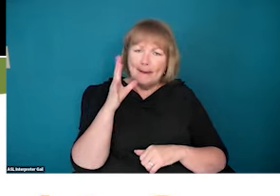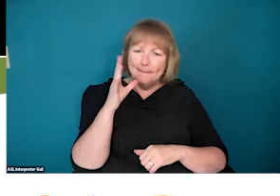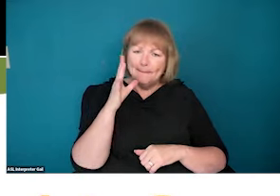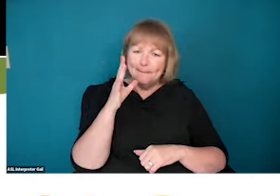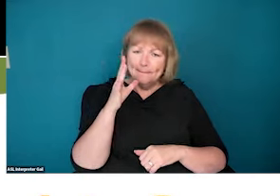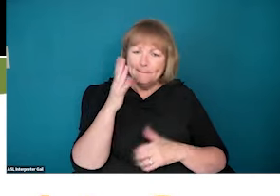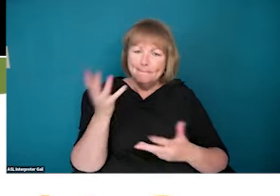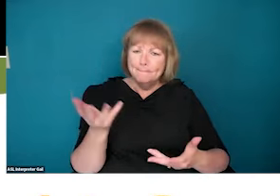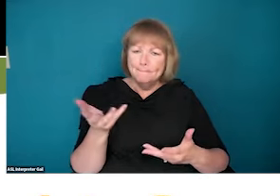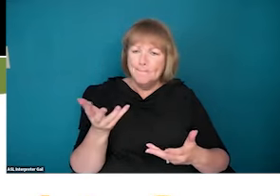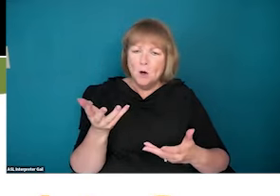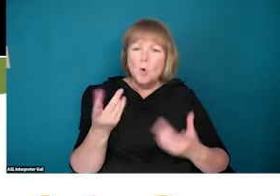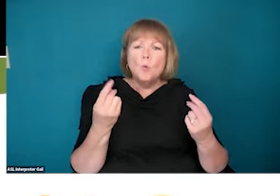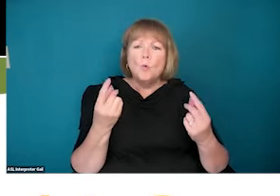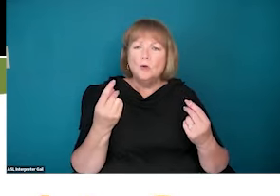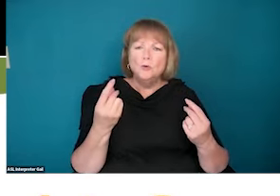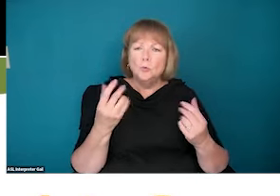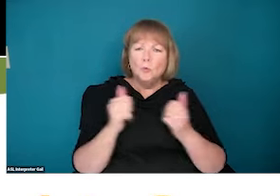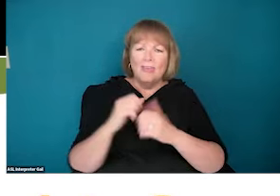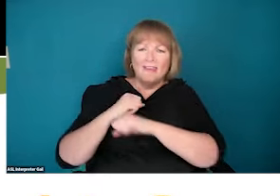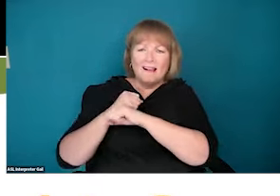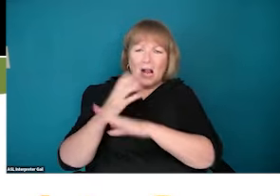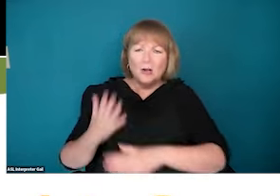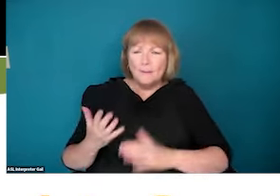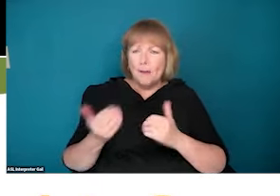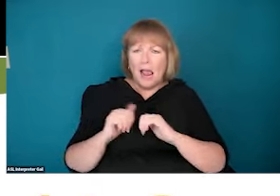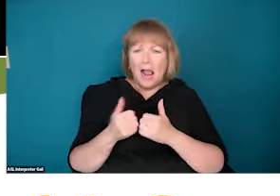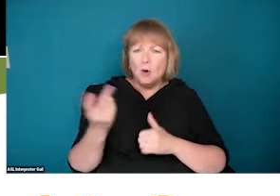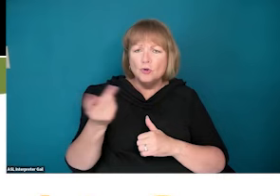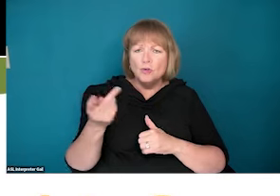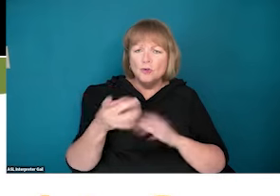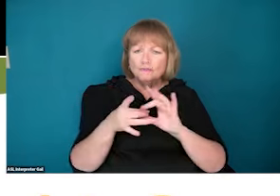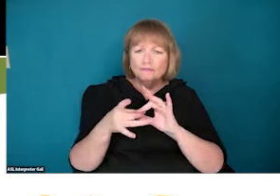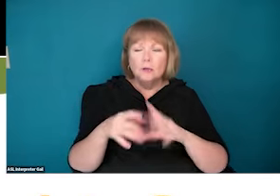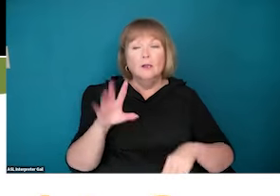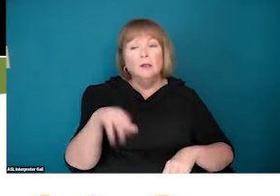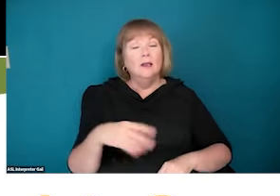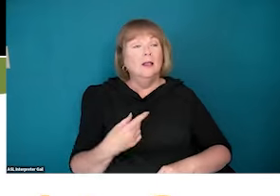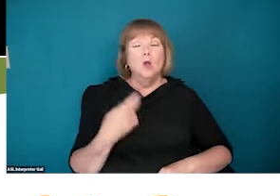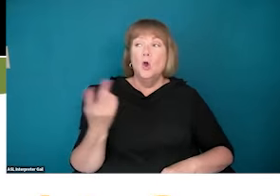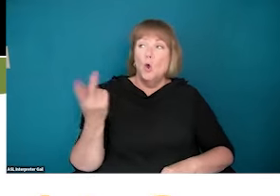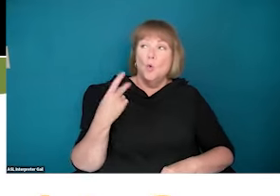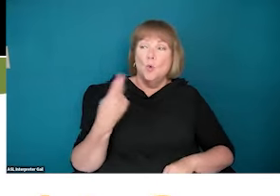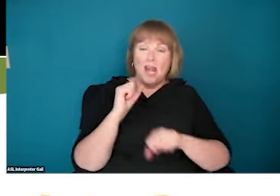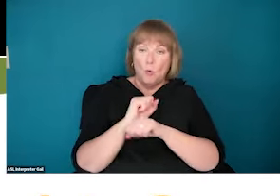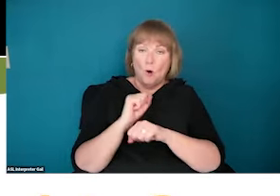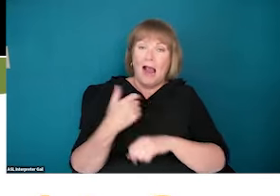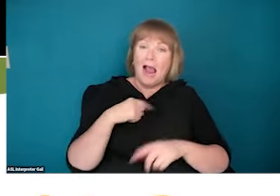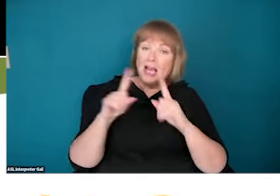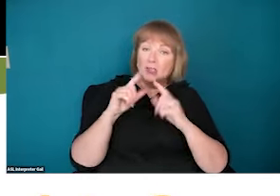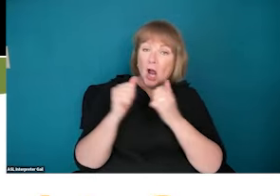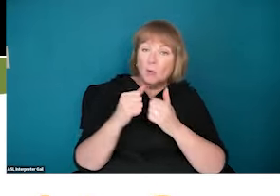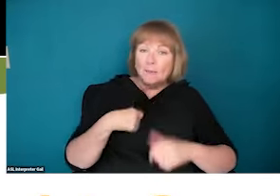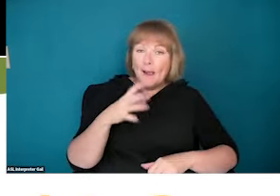cómo tú y tu mamá pudieron, están empezando a trabajar o cómo se relacionan o qué acuerdos han tenido